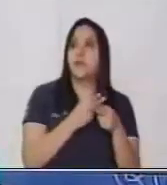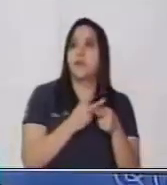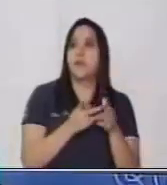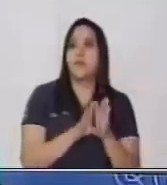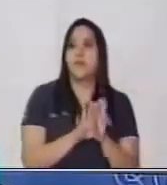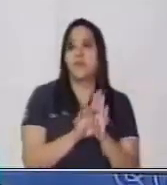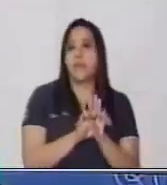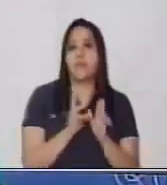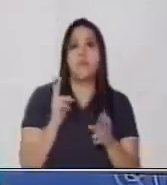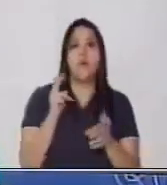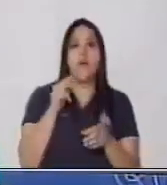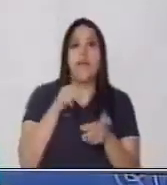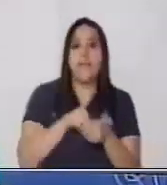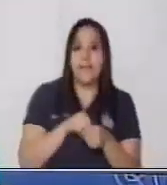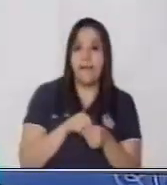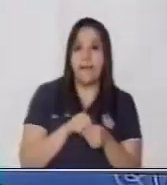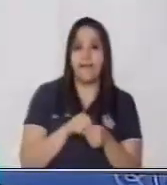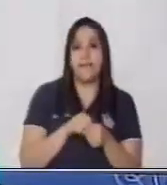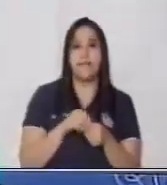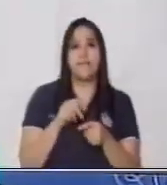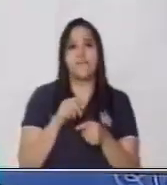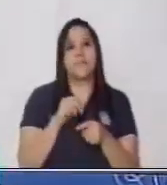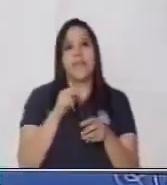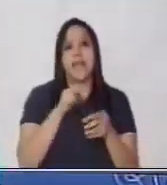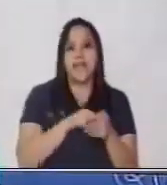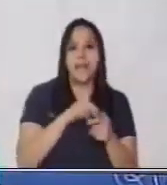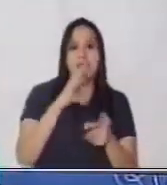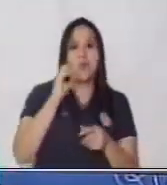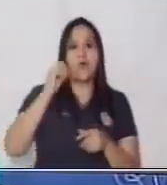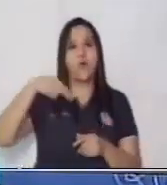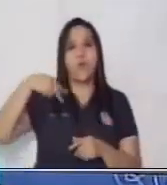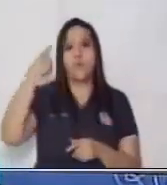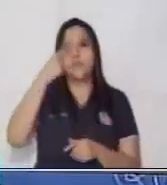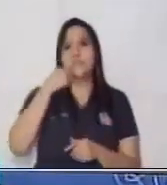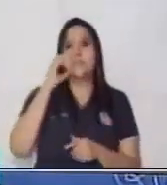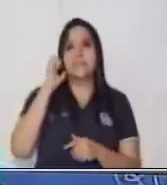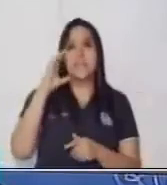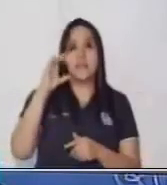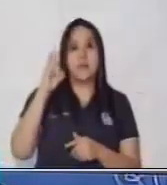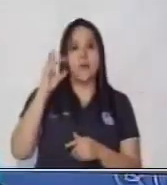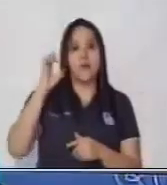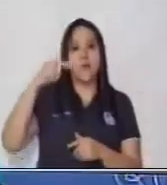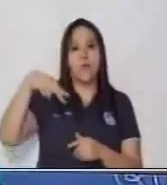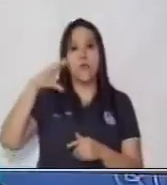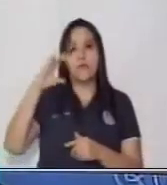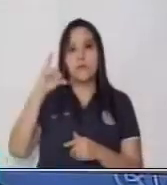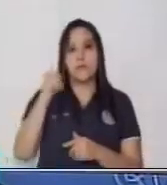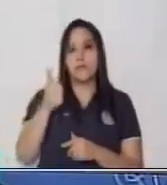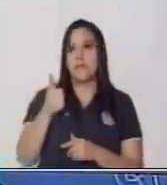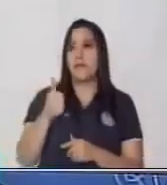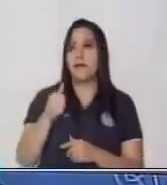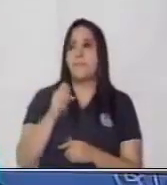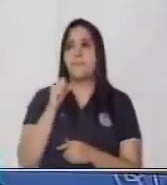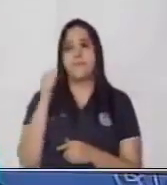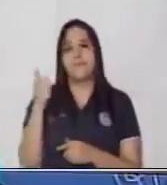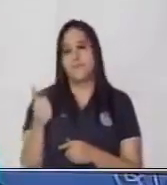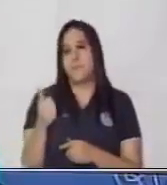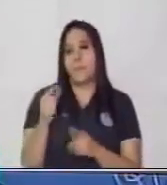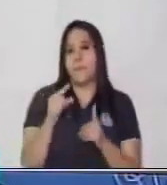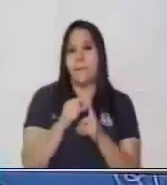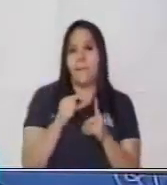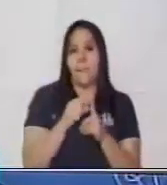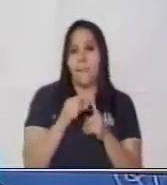en consecuencia, es una frase, pero es una coordinación, pero